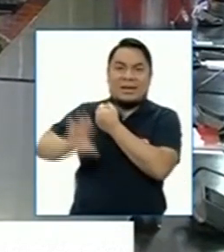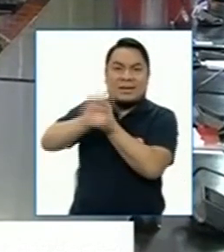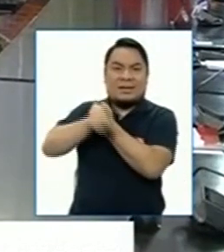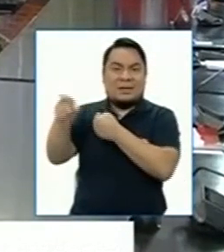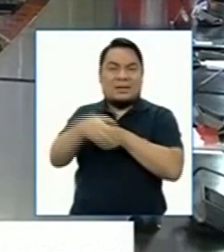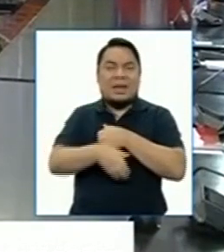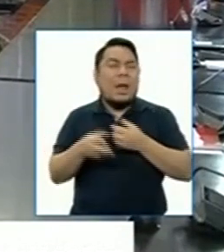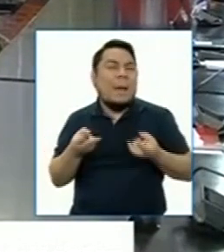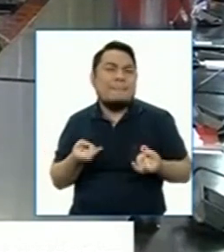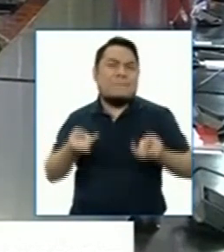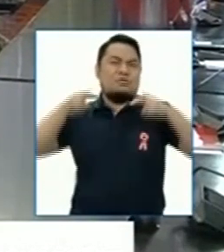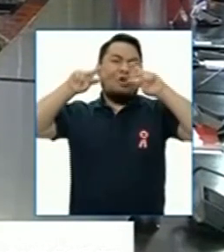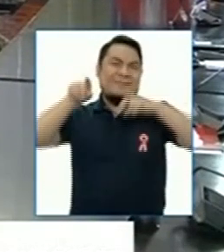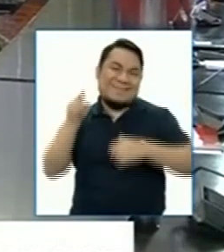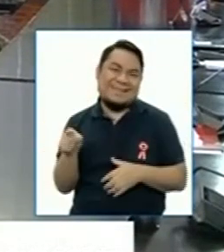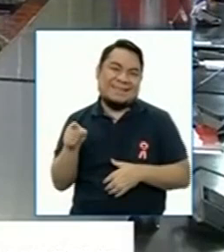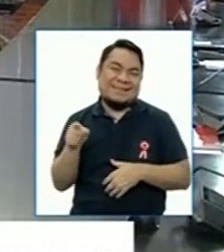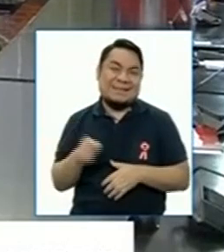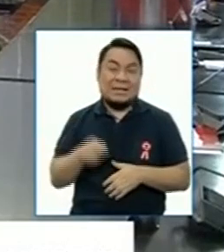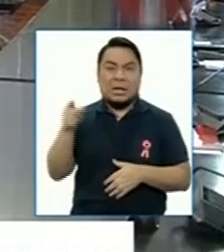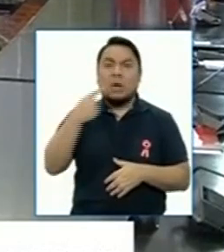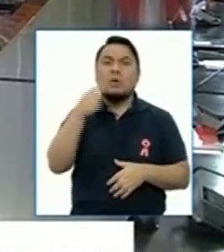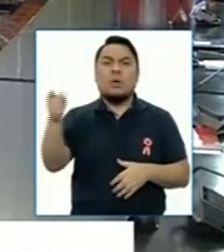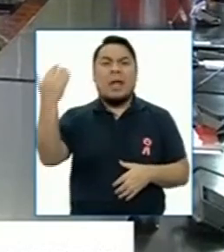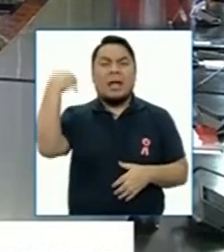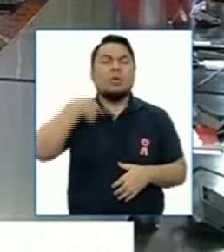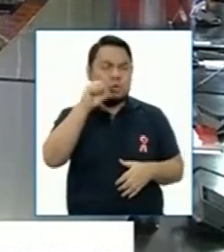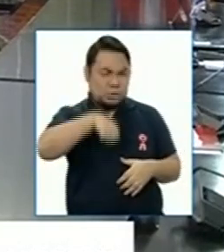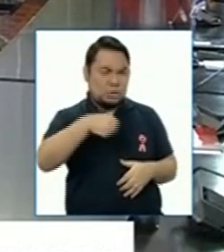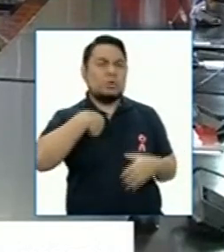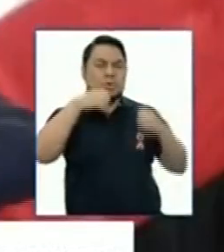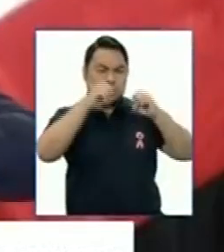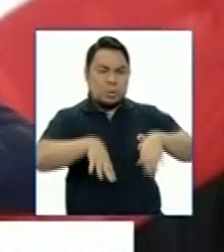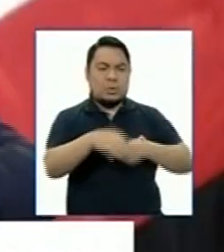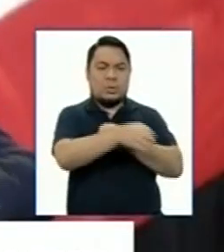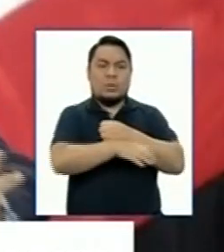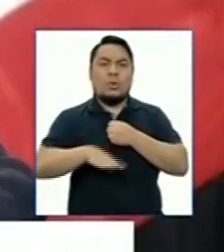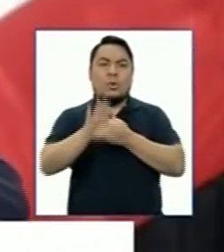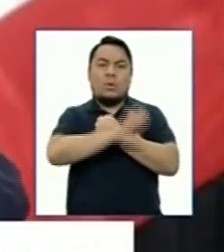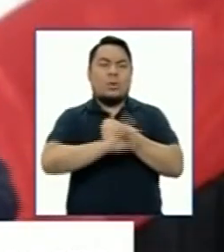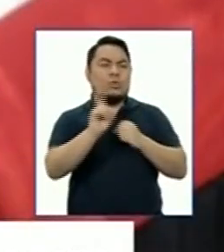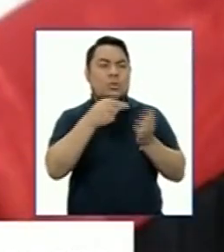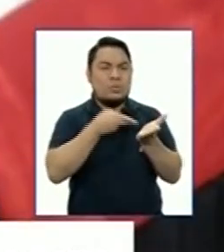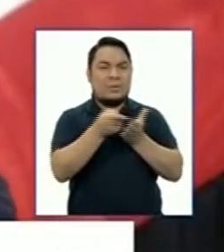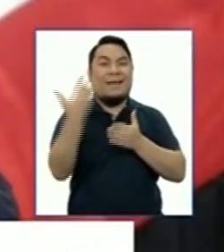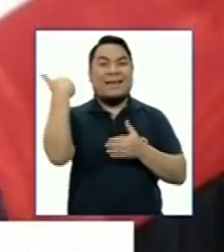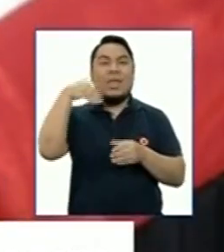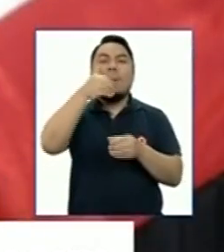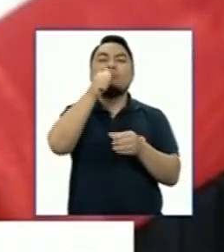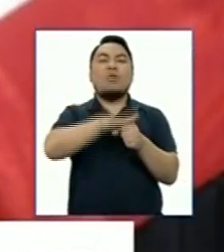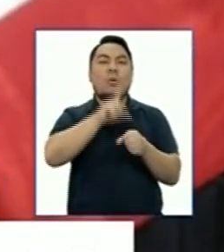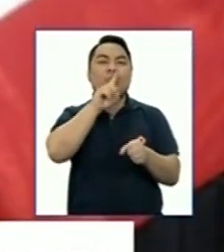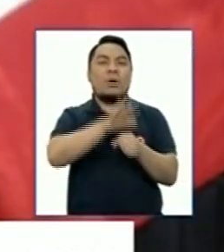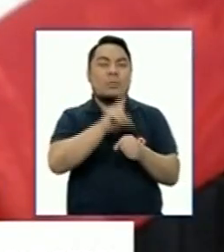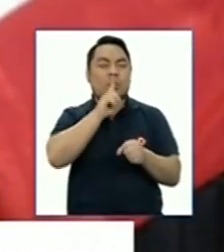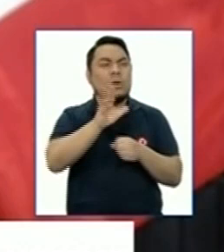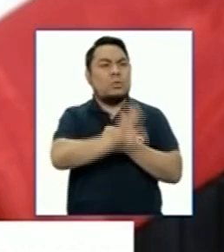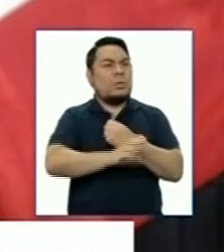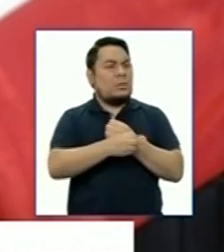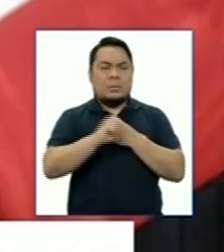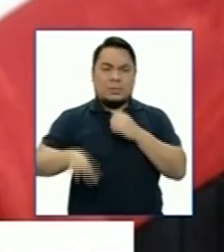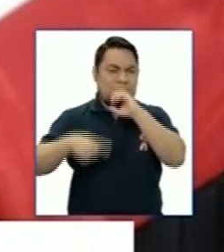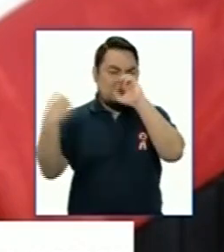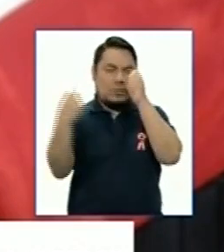autoridades que atiendan la emergencia y el contexto de emergencia nos impone restricciones respecto a cómo organizar las elecciones